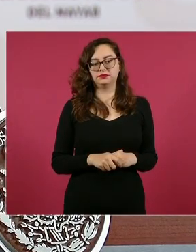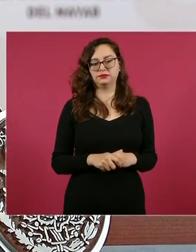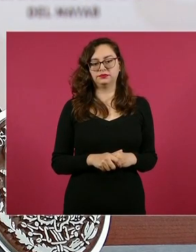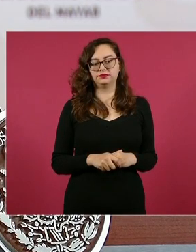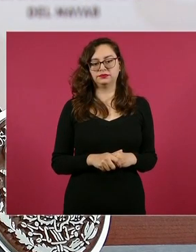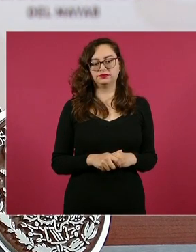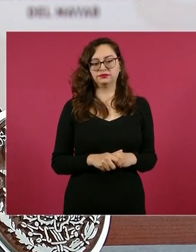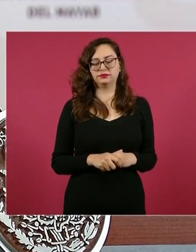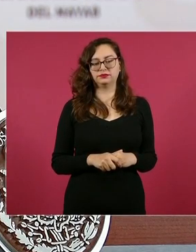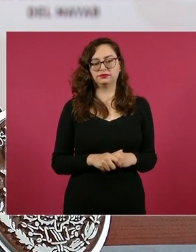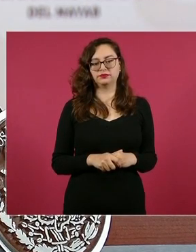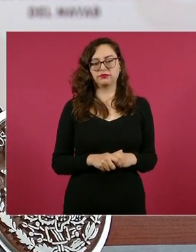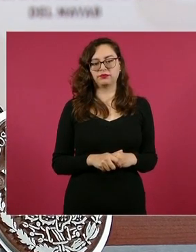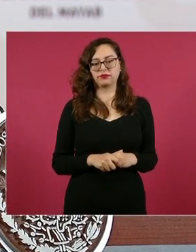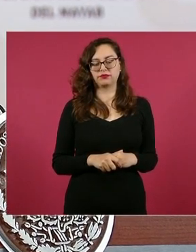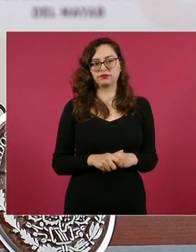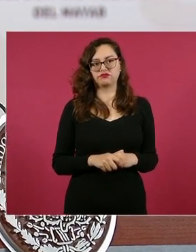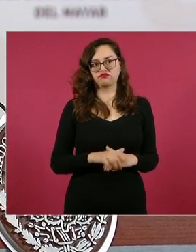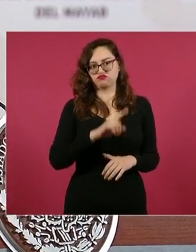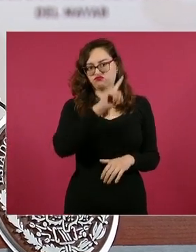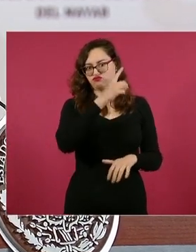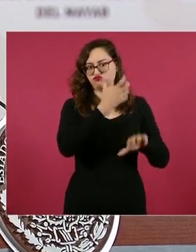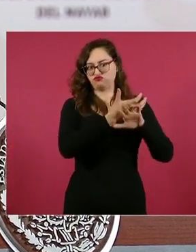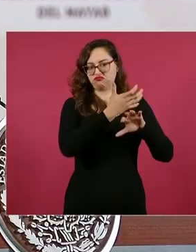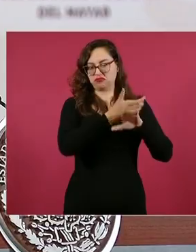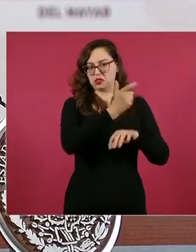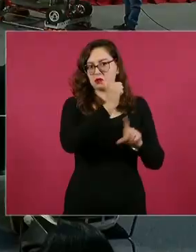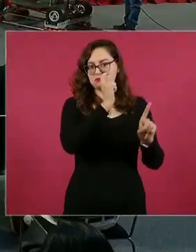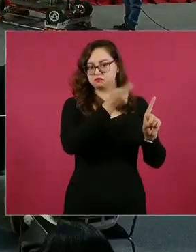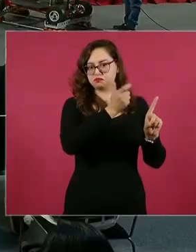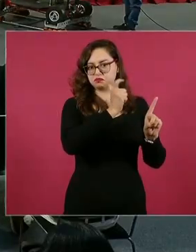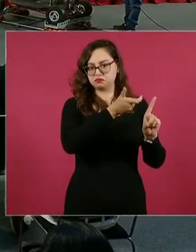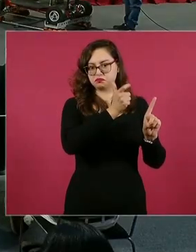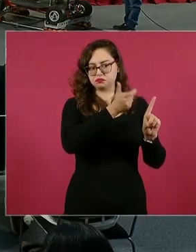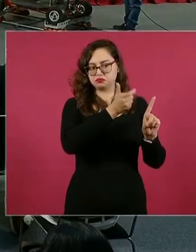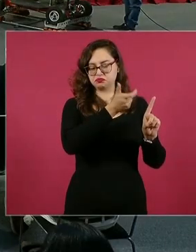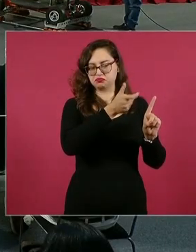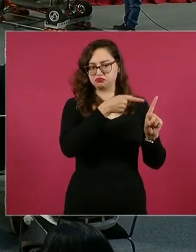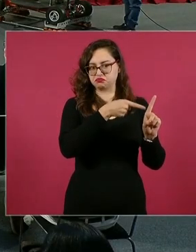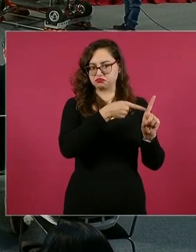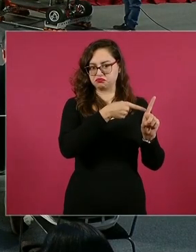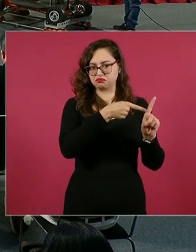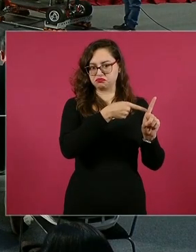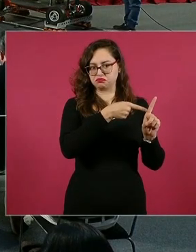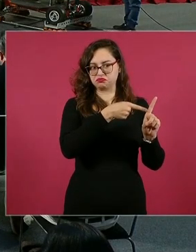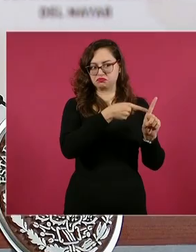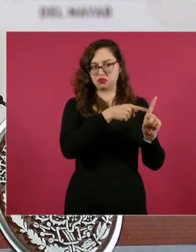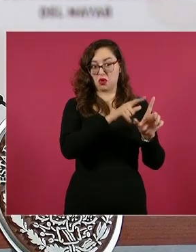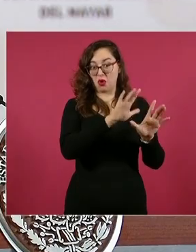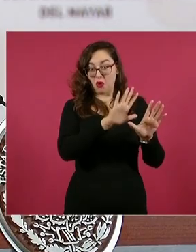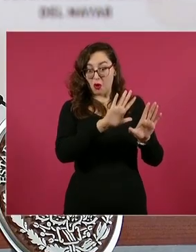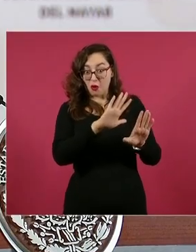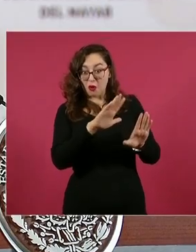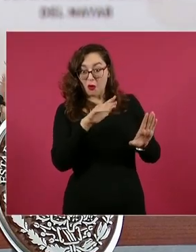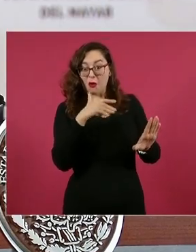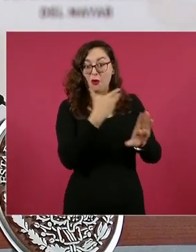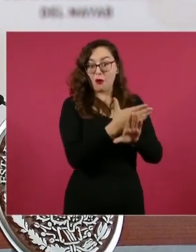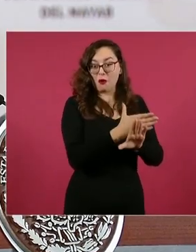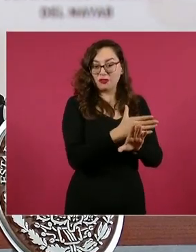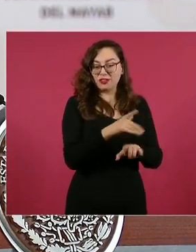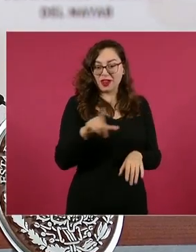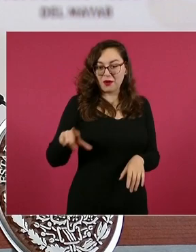pagado con el presupuesto del gobierno de Estados Unidos actuara